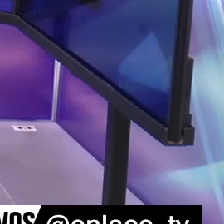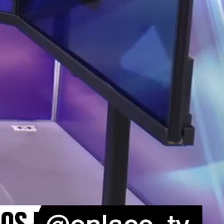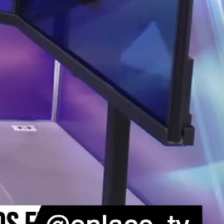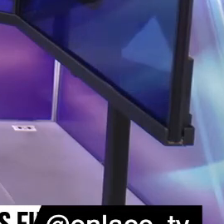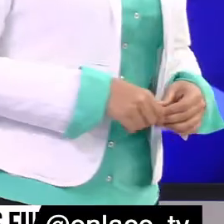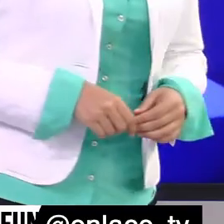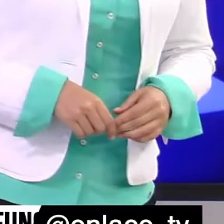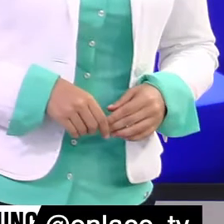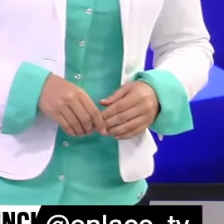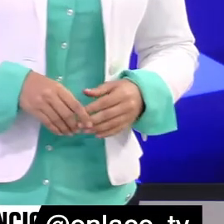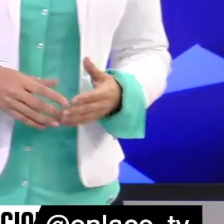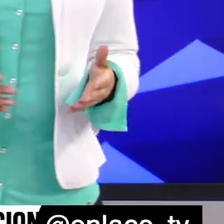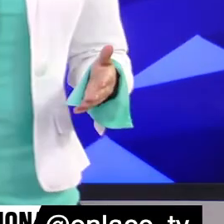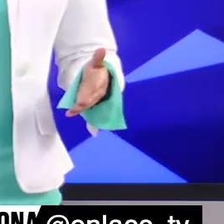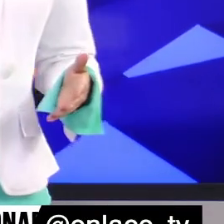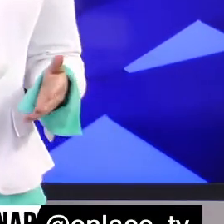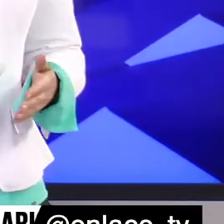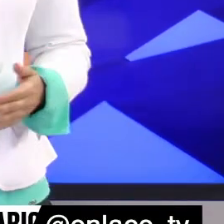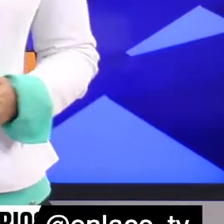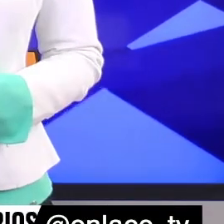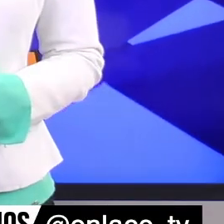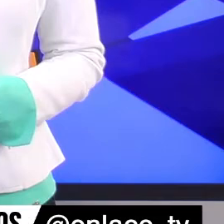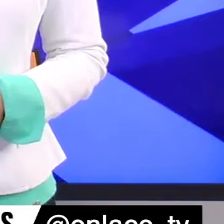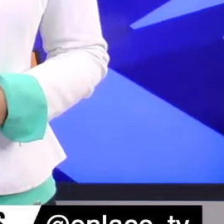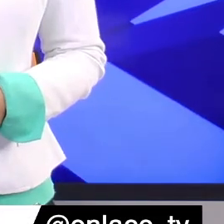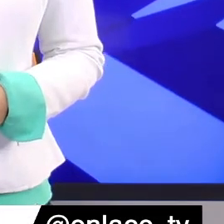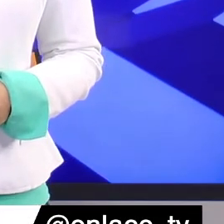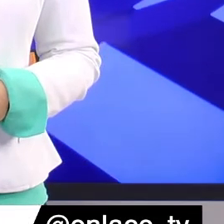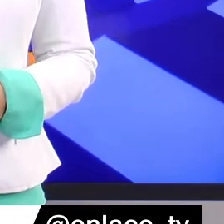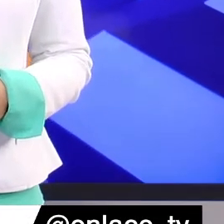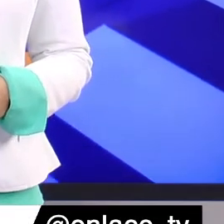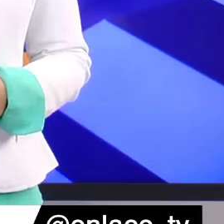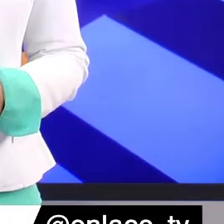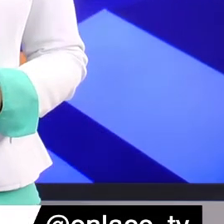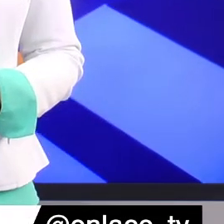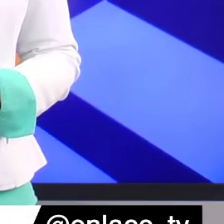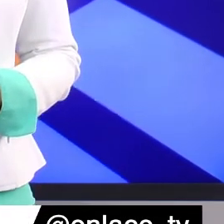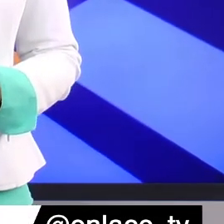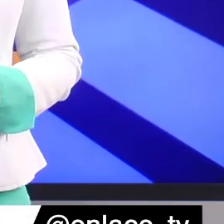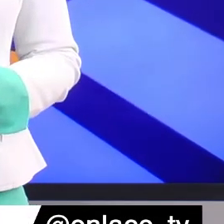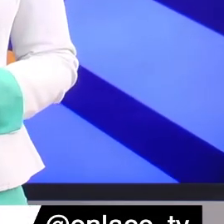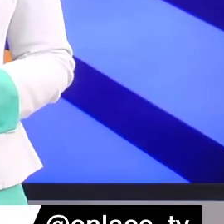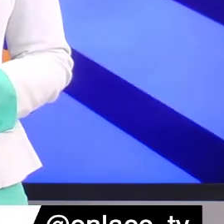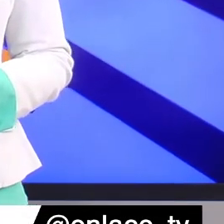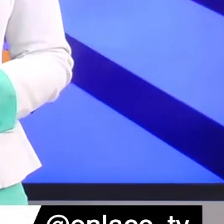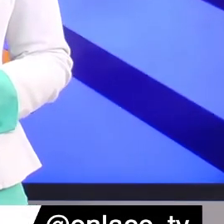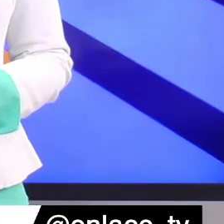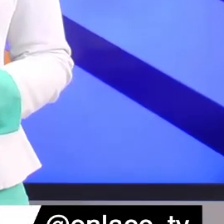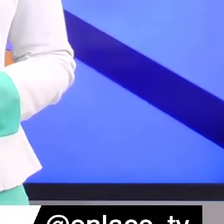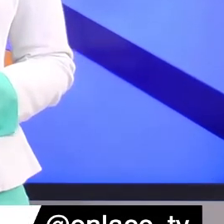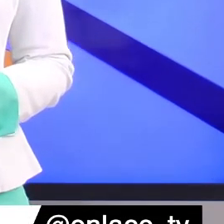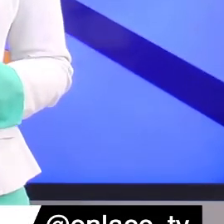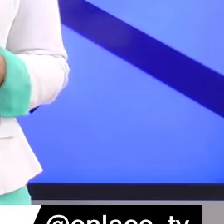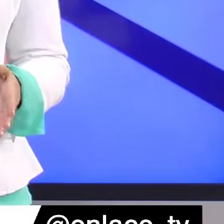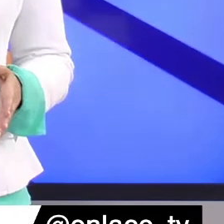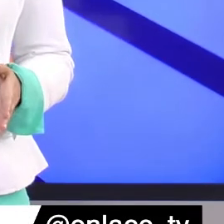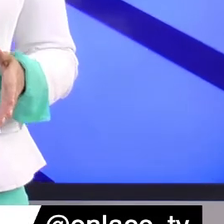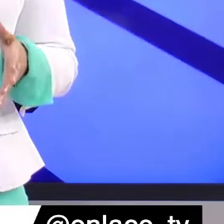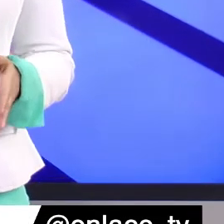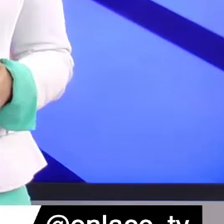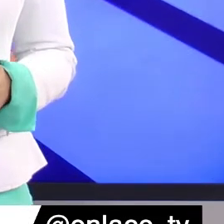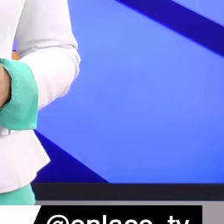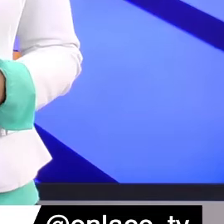titulares. La policía en operativo junto al GAULA logran la captura de 21 personas señaladas por el delito de